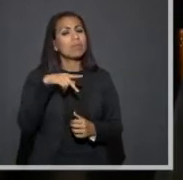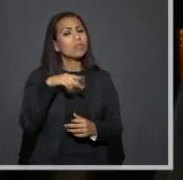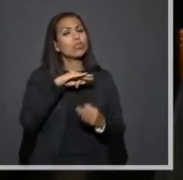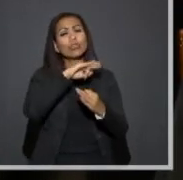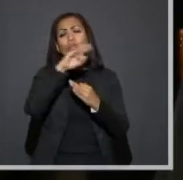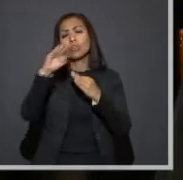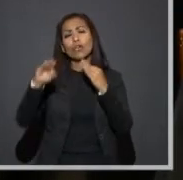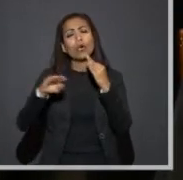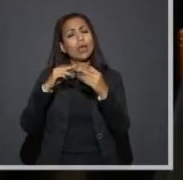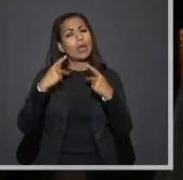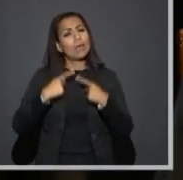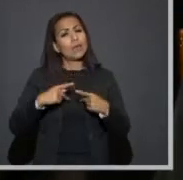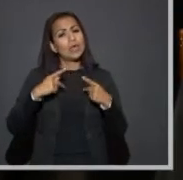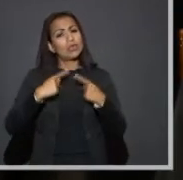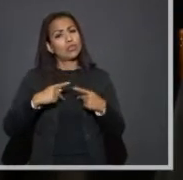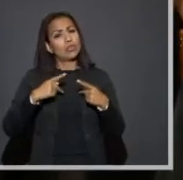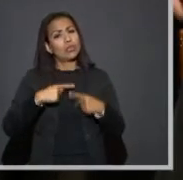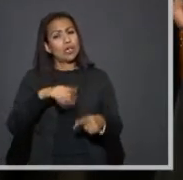buenos.